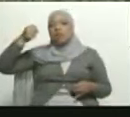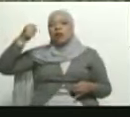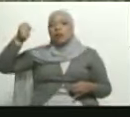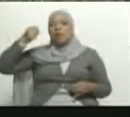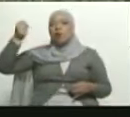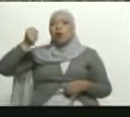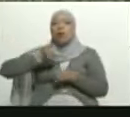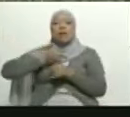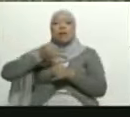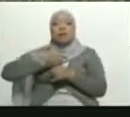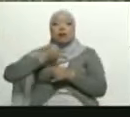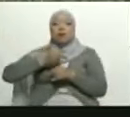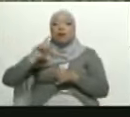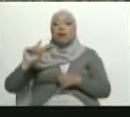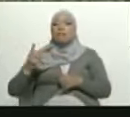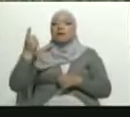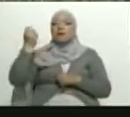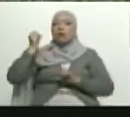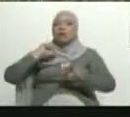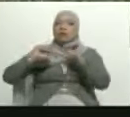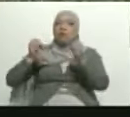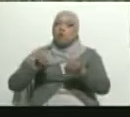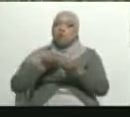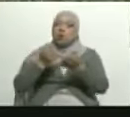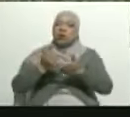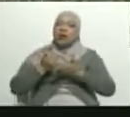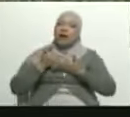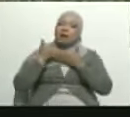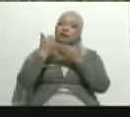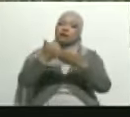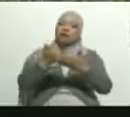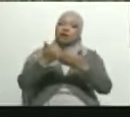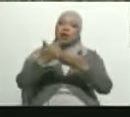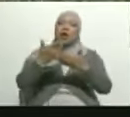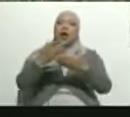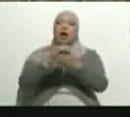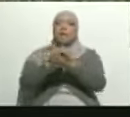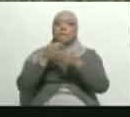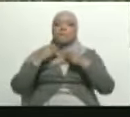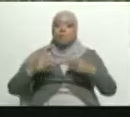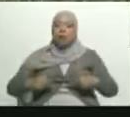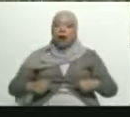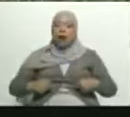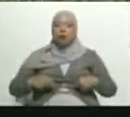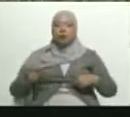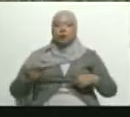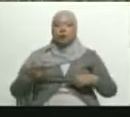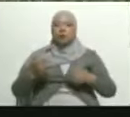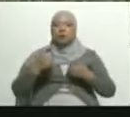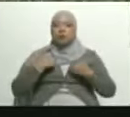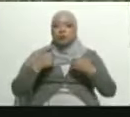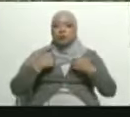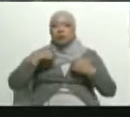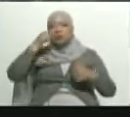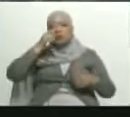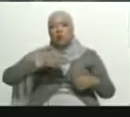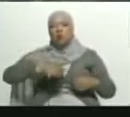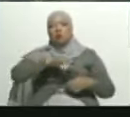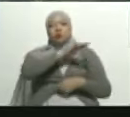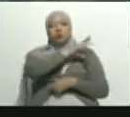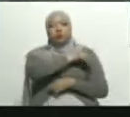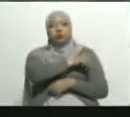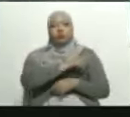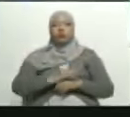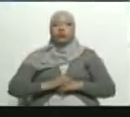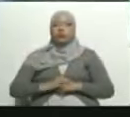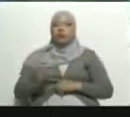el primero de los primeros en enviar ayuda humanitaria a Palestina para aliviar el sufrimiento de nuestro pueblo. Por